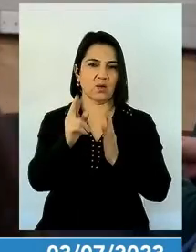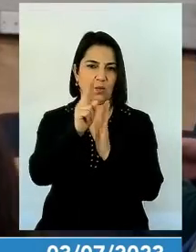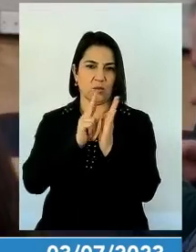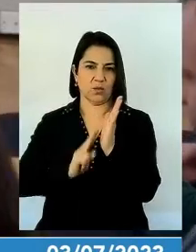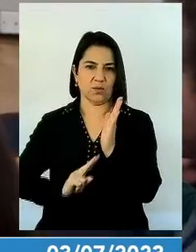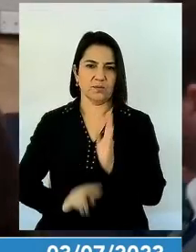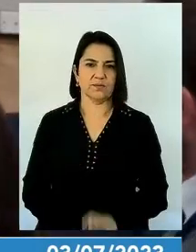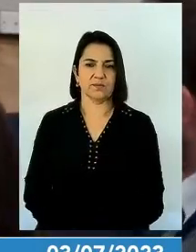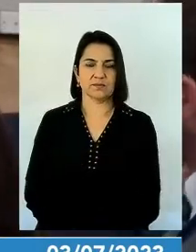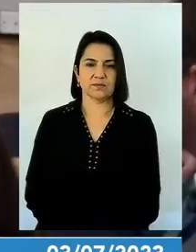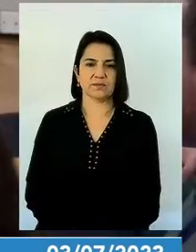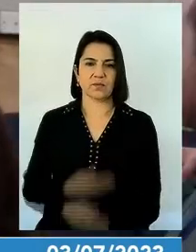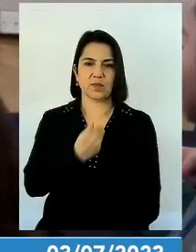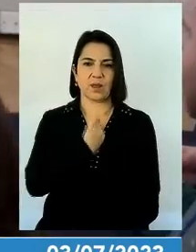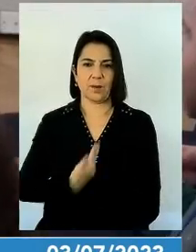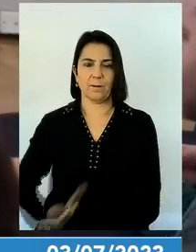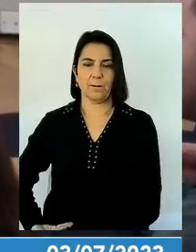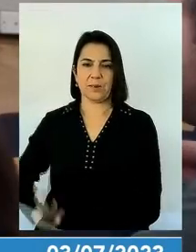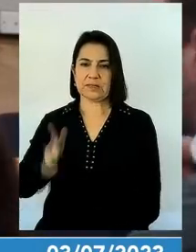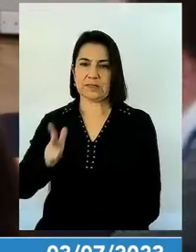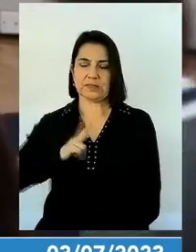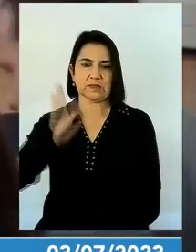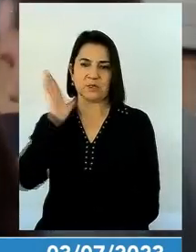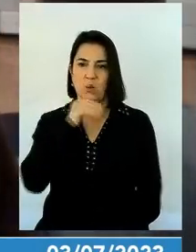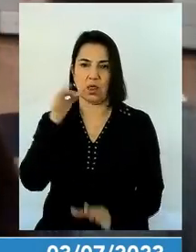Señor presidente, no hay documentos para la cuenta.